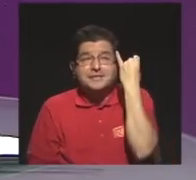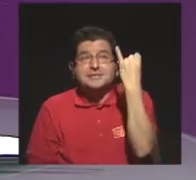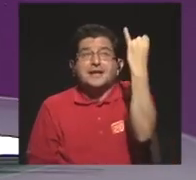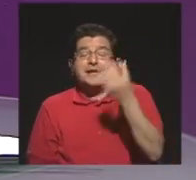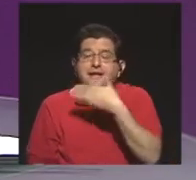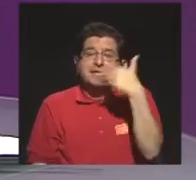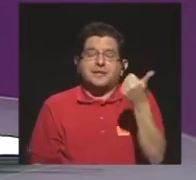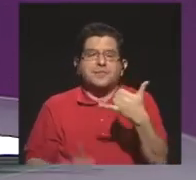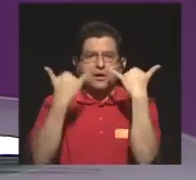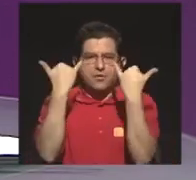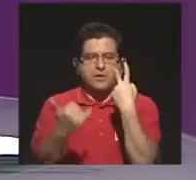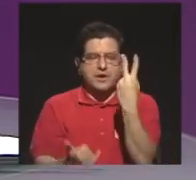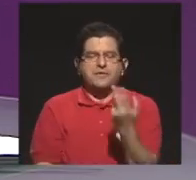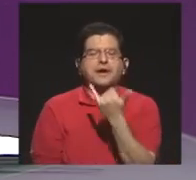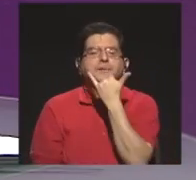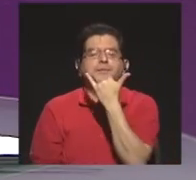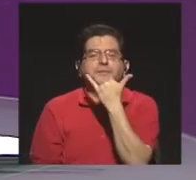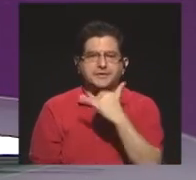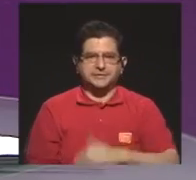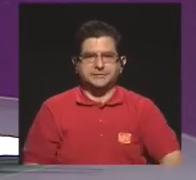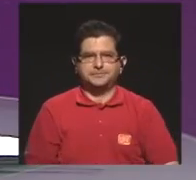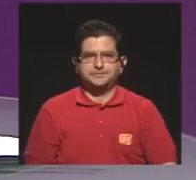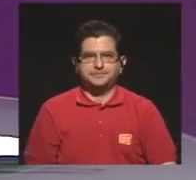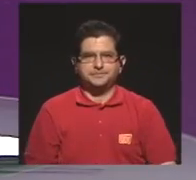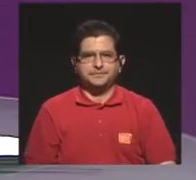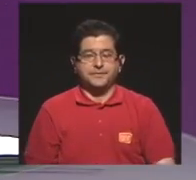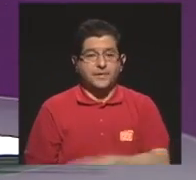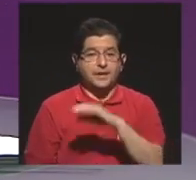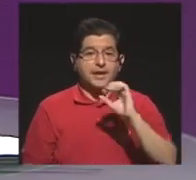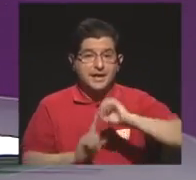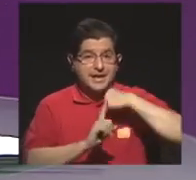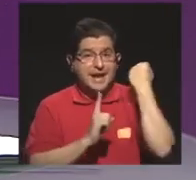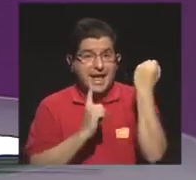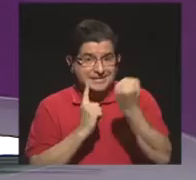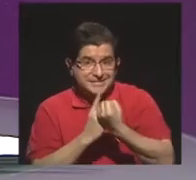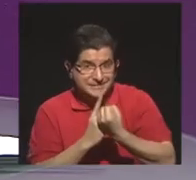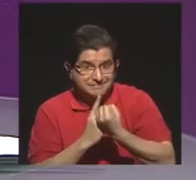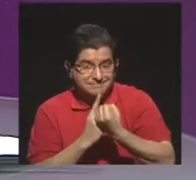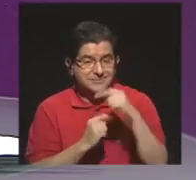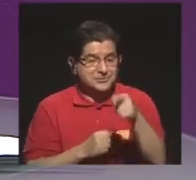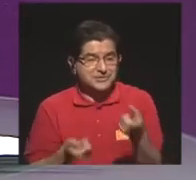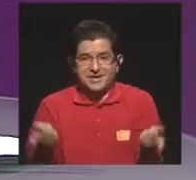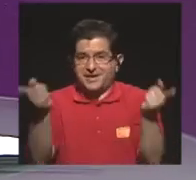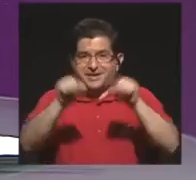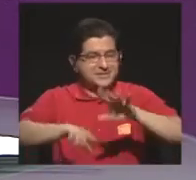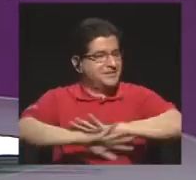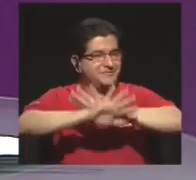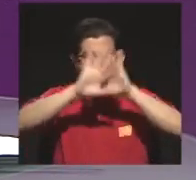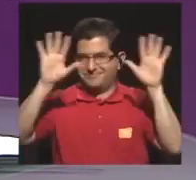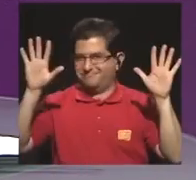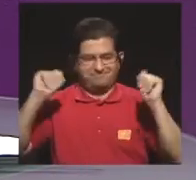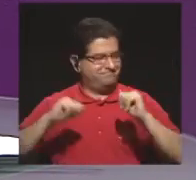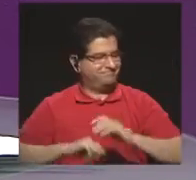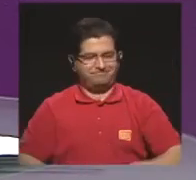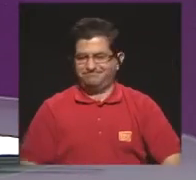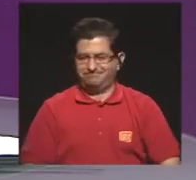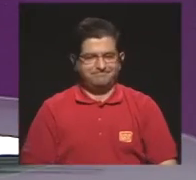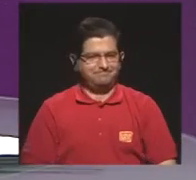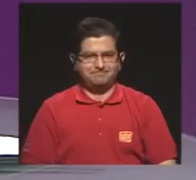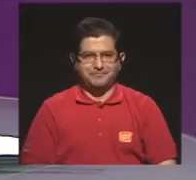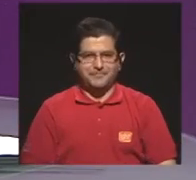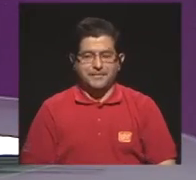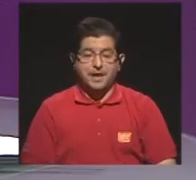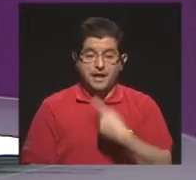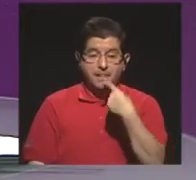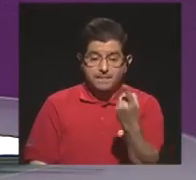La teoría. Ahora vamos a ver qué es lo que está pasando, porque la fotografía todavía no está tan clara. Evidentemente,